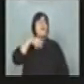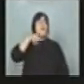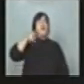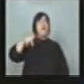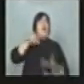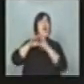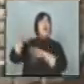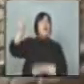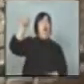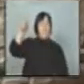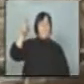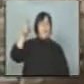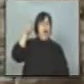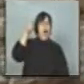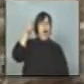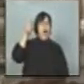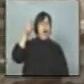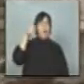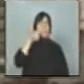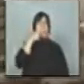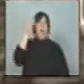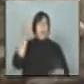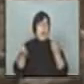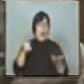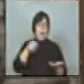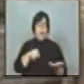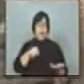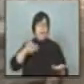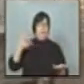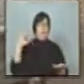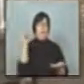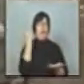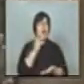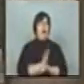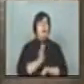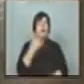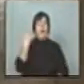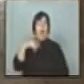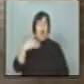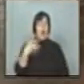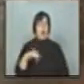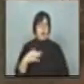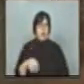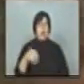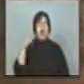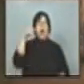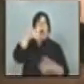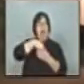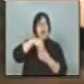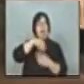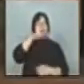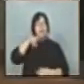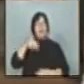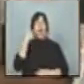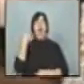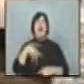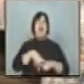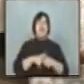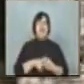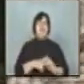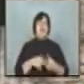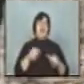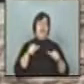es un espacio único. Aquí también funcionan talleres de escultura, de